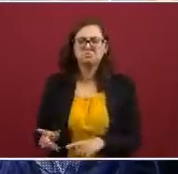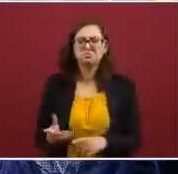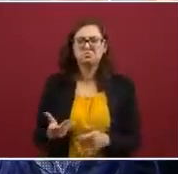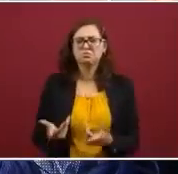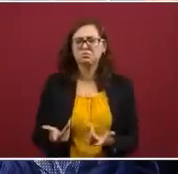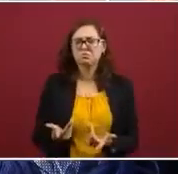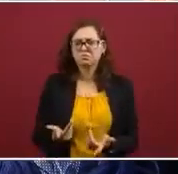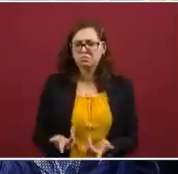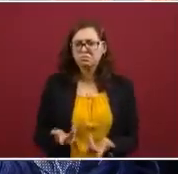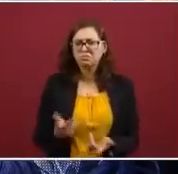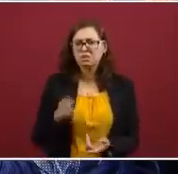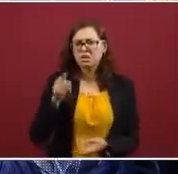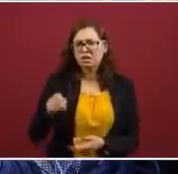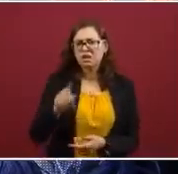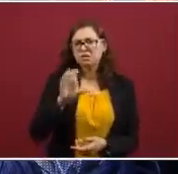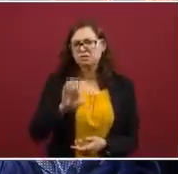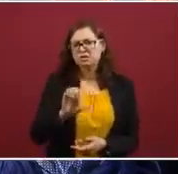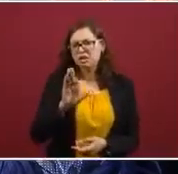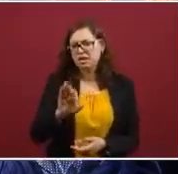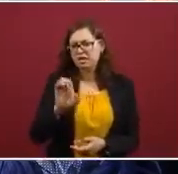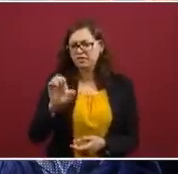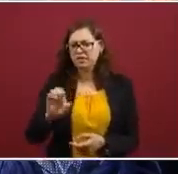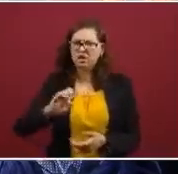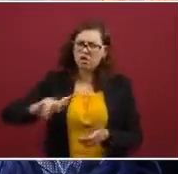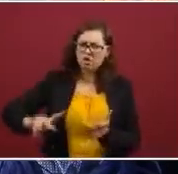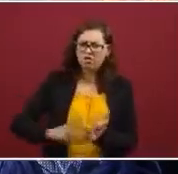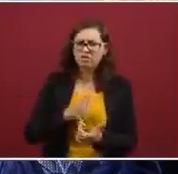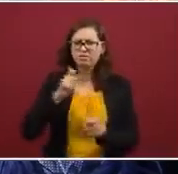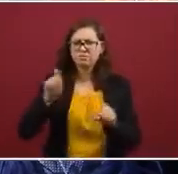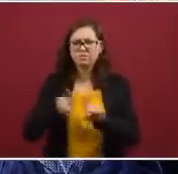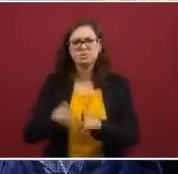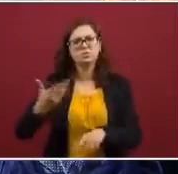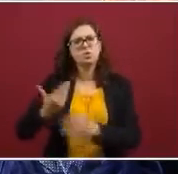Pidiregas en el caso de la Comisión Federal de Electricidad?